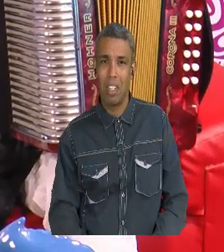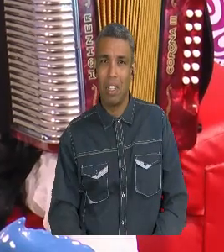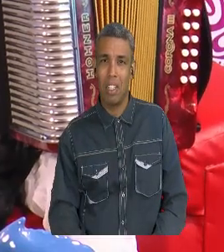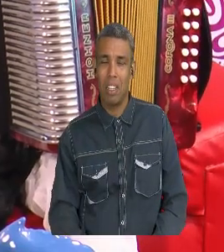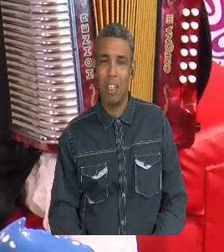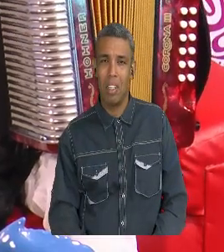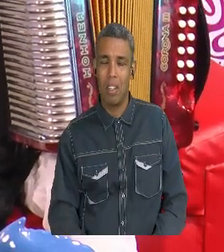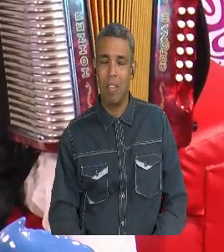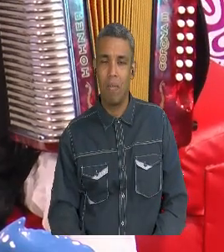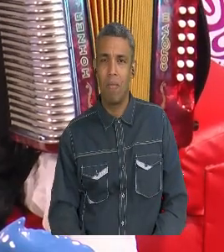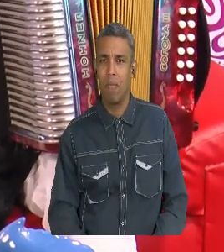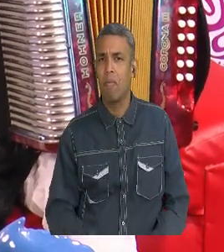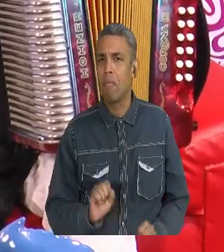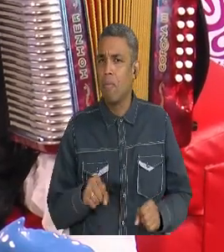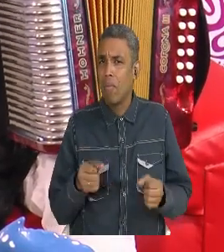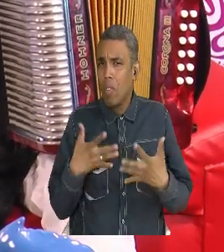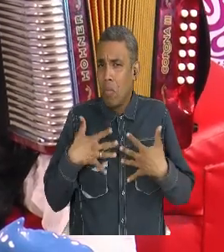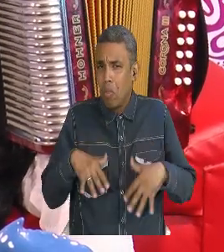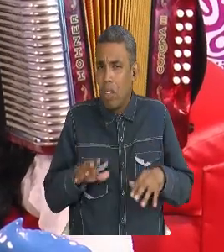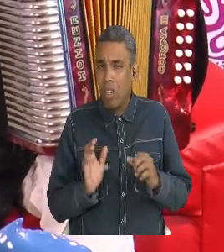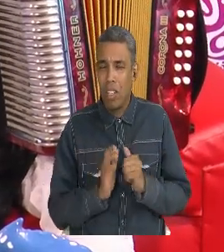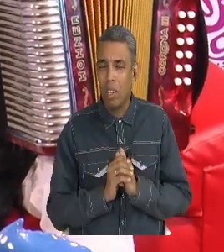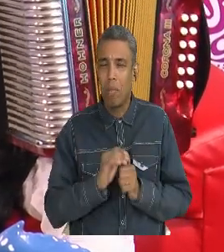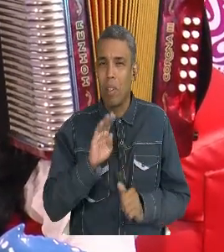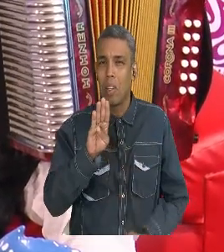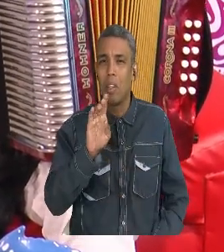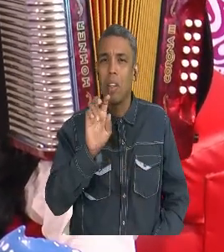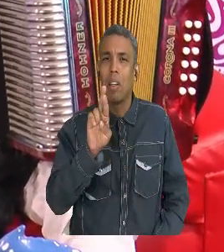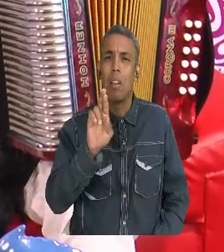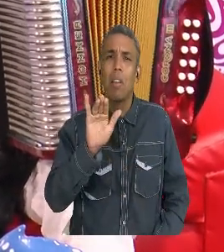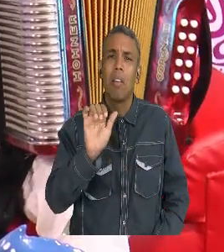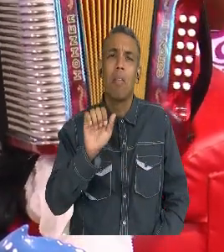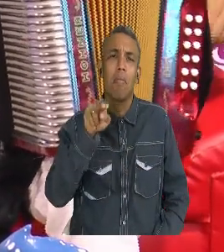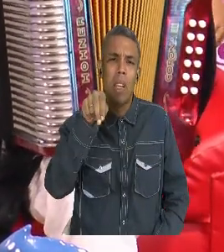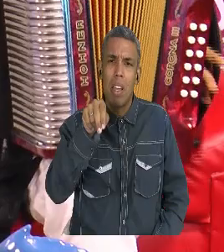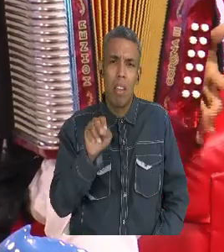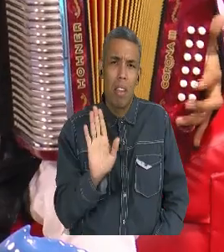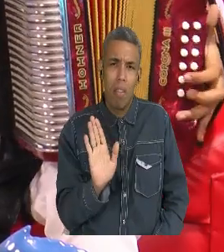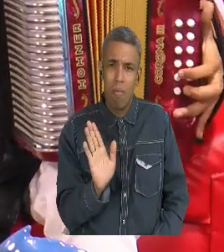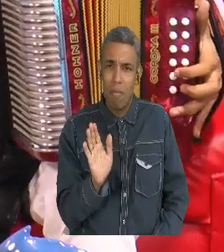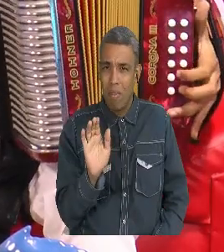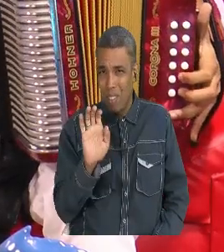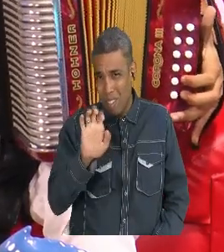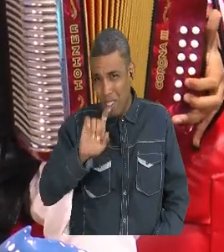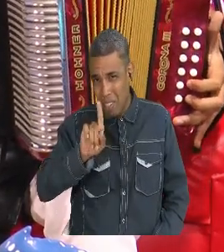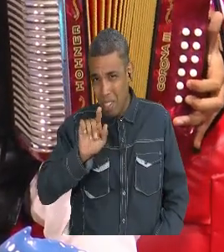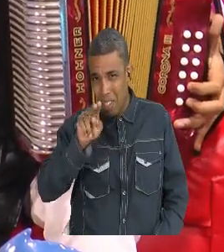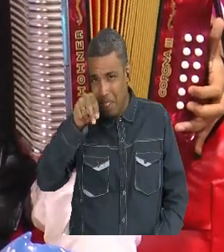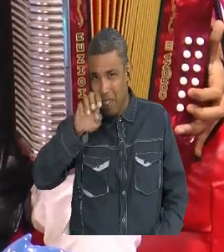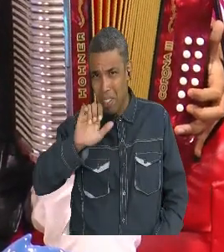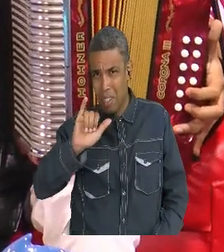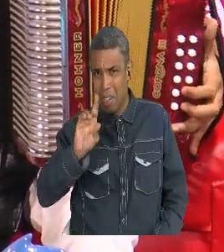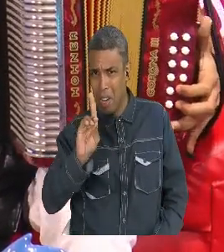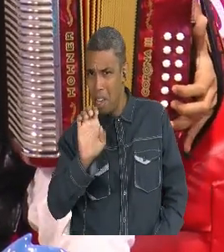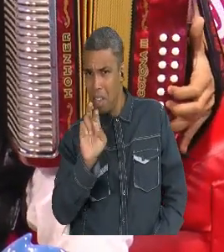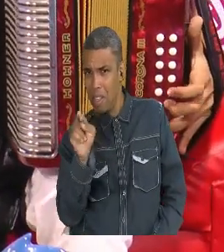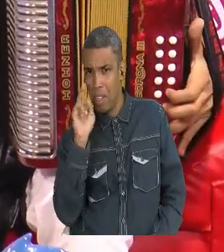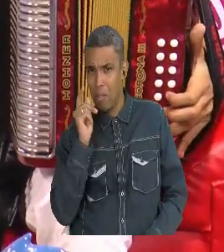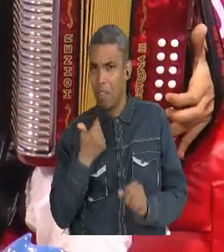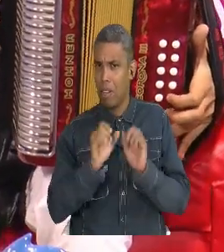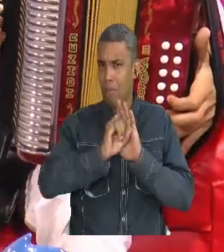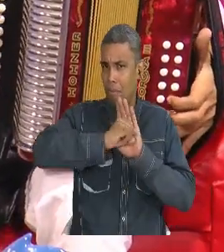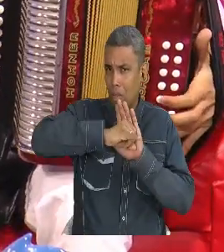320-898-1663, me pueden ubicar en cualquier red como Brian Schneider. Bueno, ya saben. Bueno, y continuamos aquí con Hermes. Hermes, ¿y qué